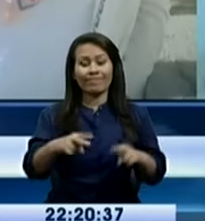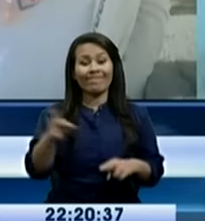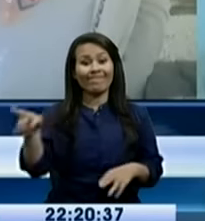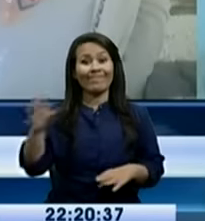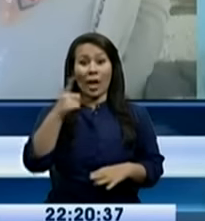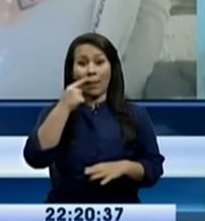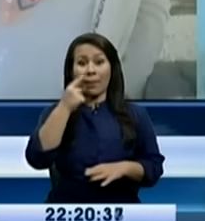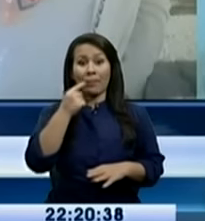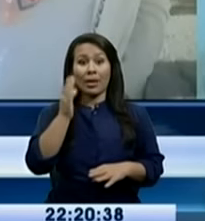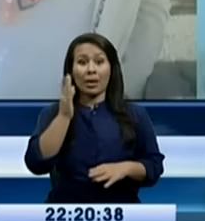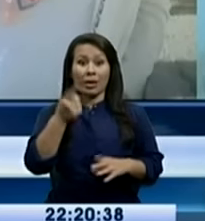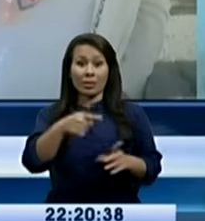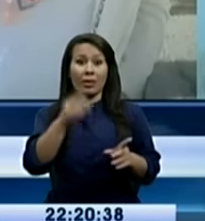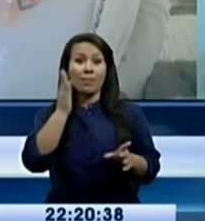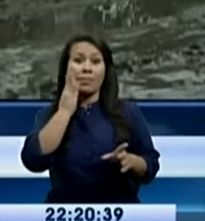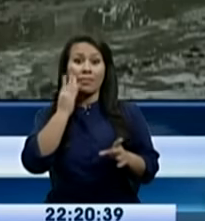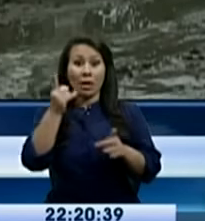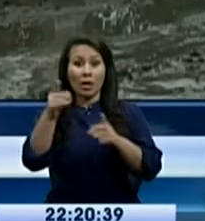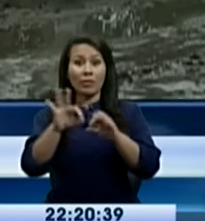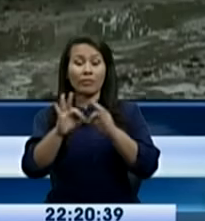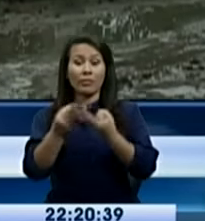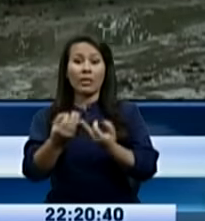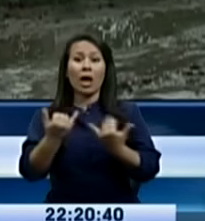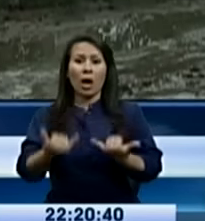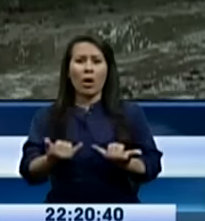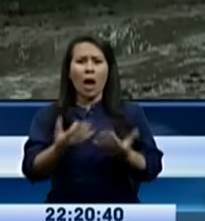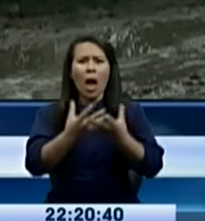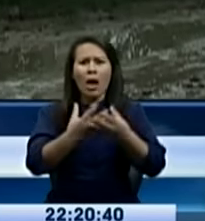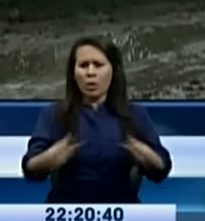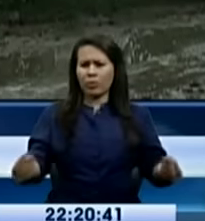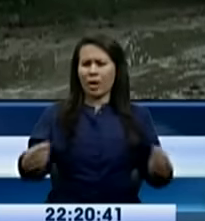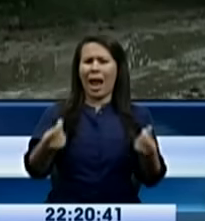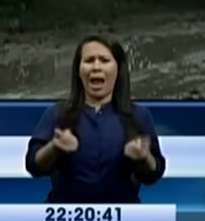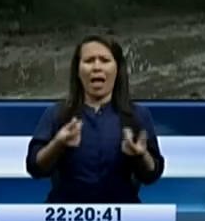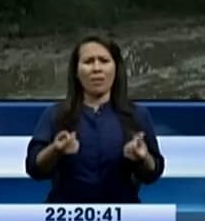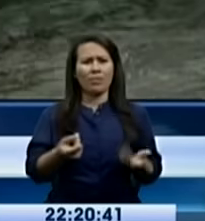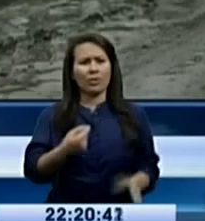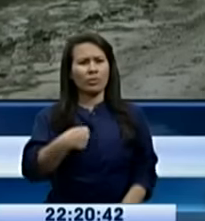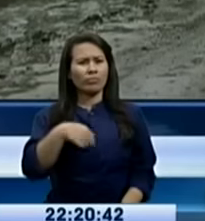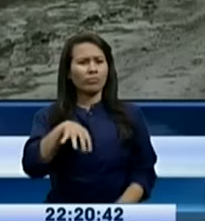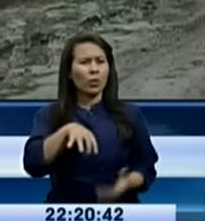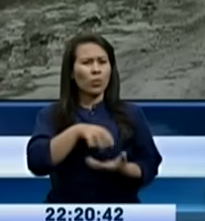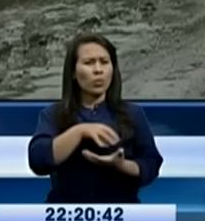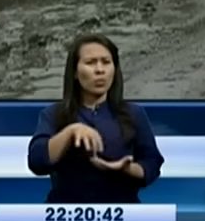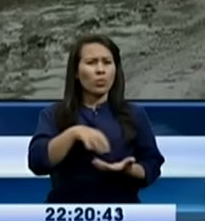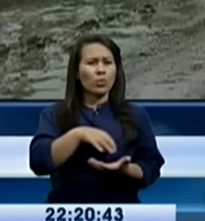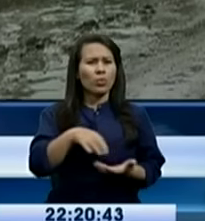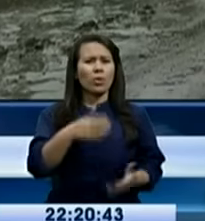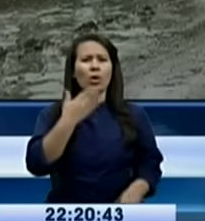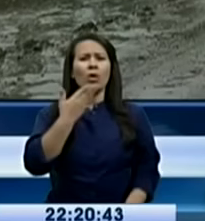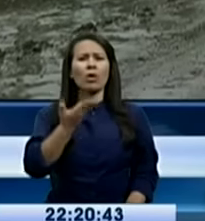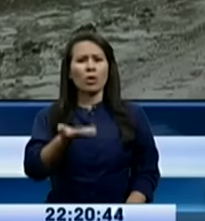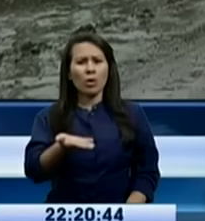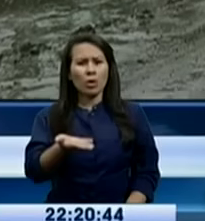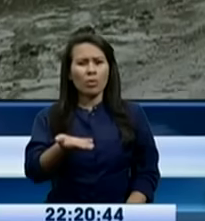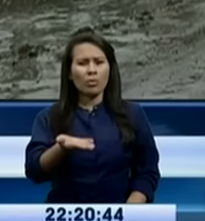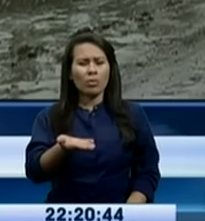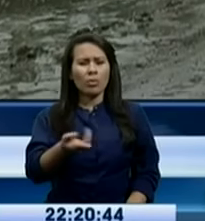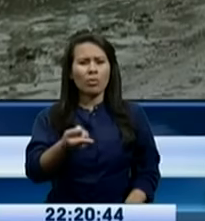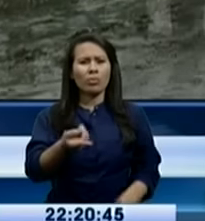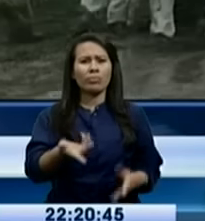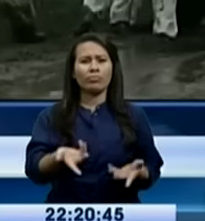y los familiares de las víctimas, que ven como que todo se ha resuelto de manera demasiado rápida, que tienen dudas por cómo podrían llegar a haber